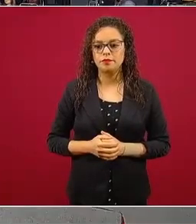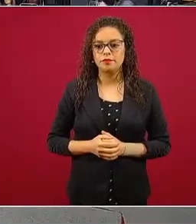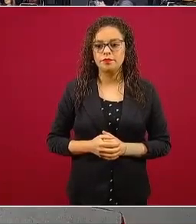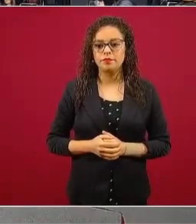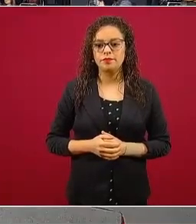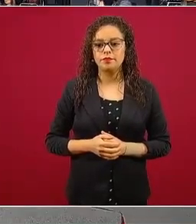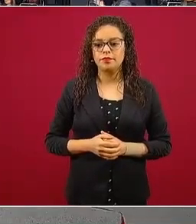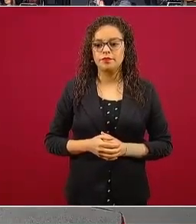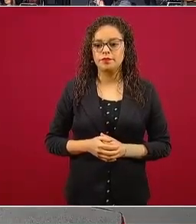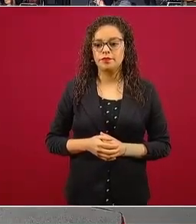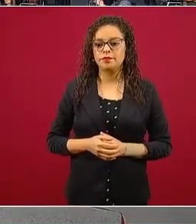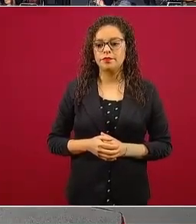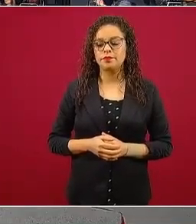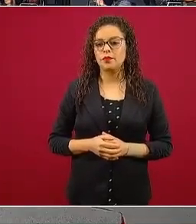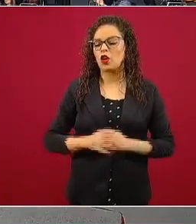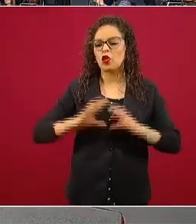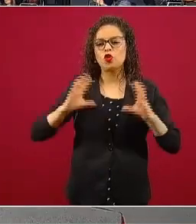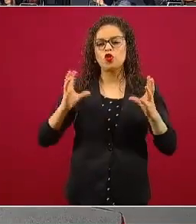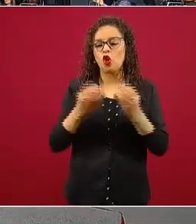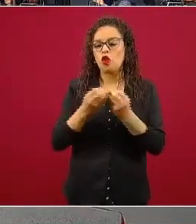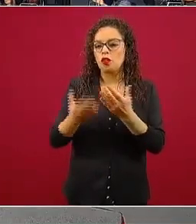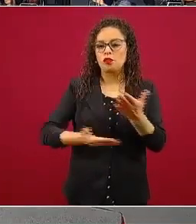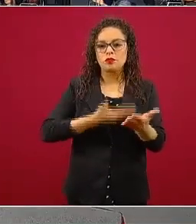No, se va a poner a consideración de todos,